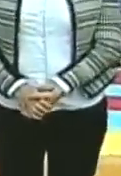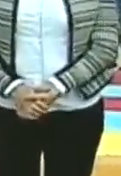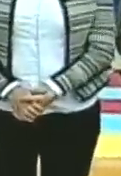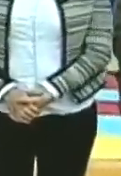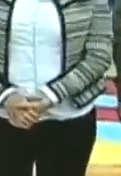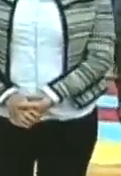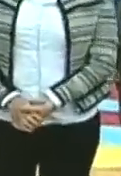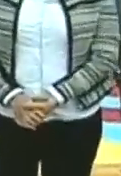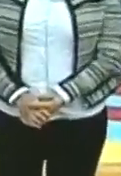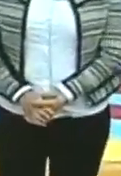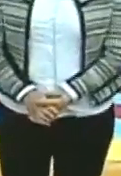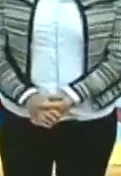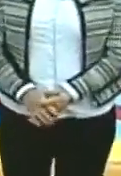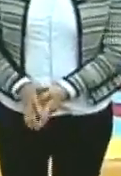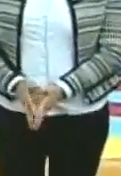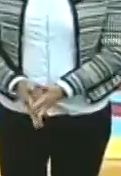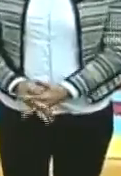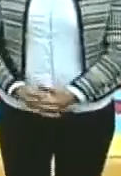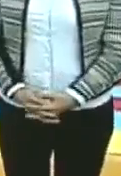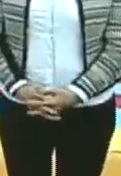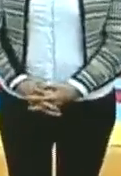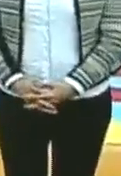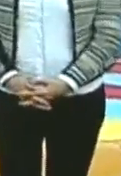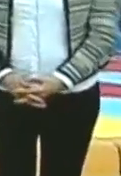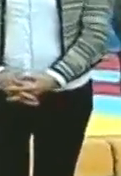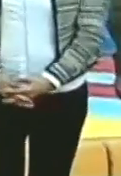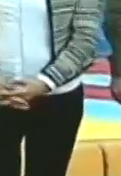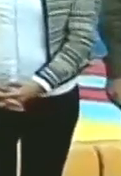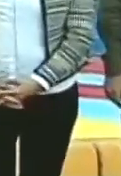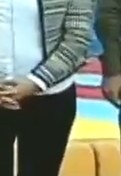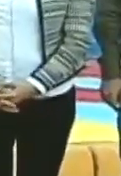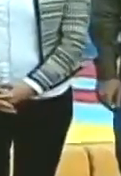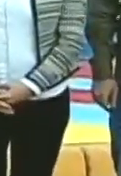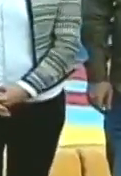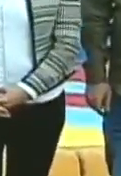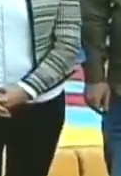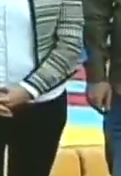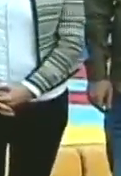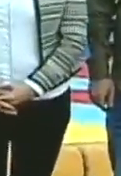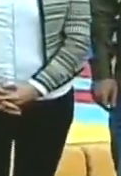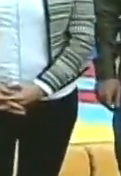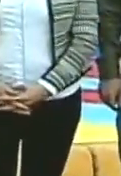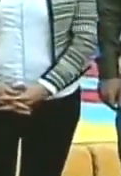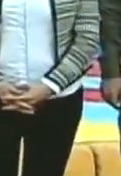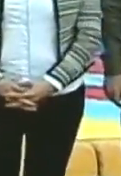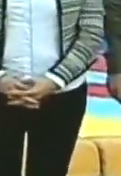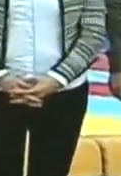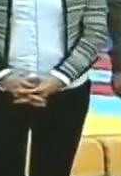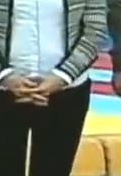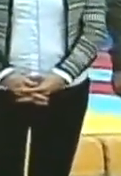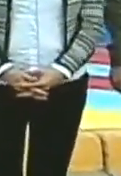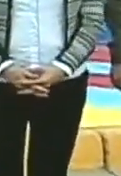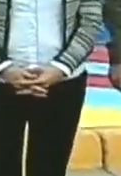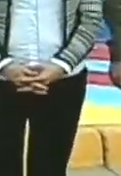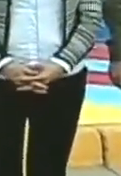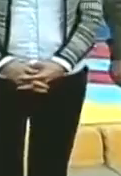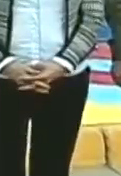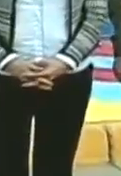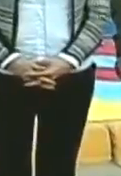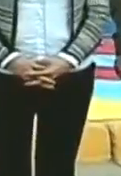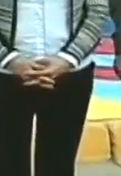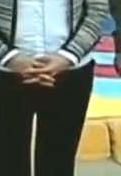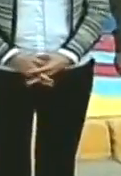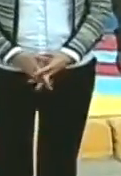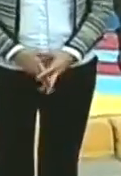de Vencedores, la comuna, bueno, que agrupa más de 26.000 personas,